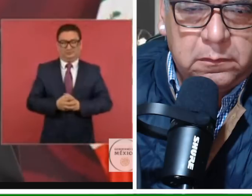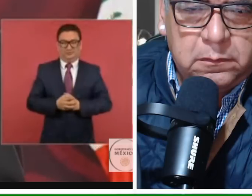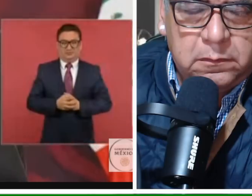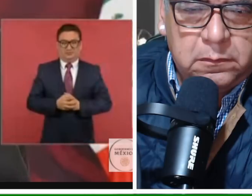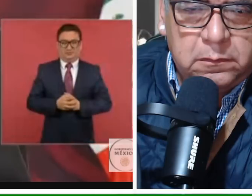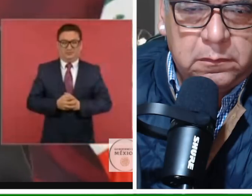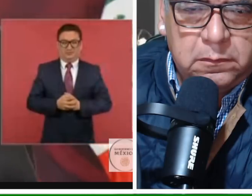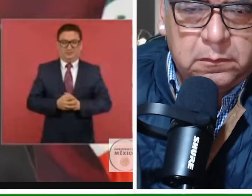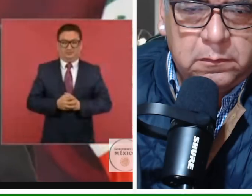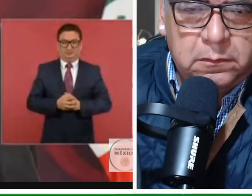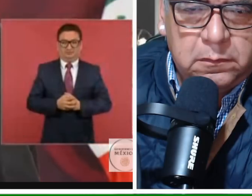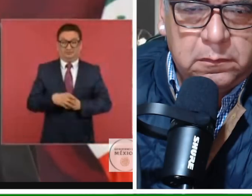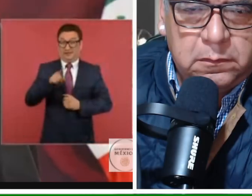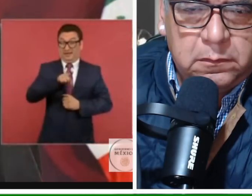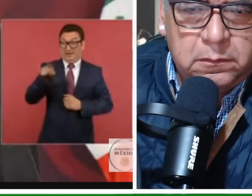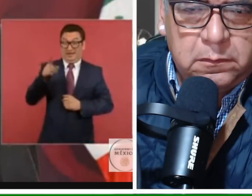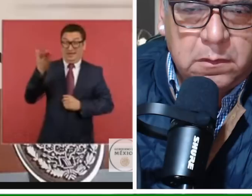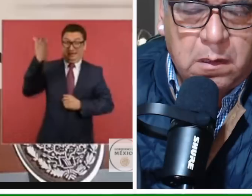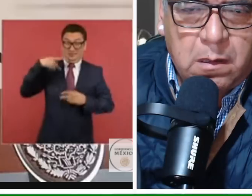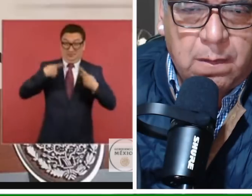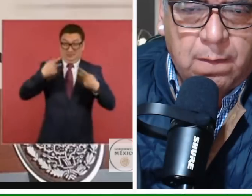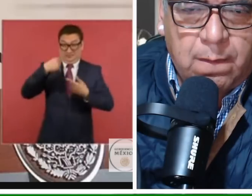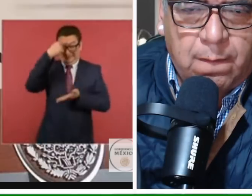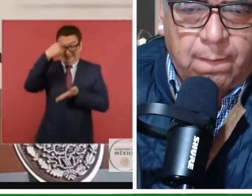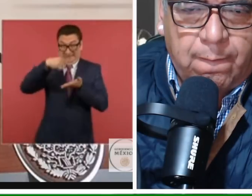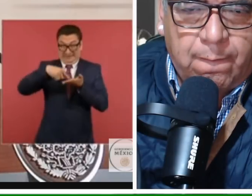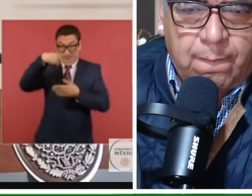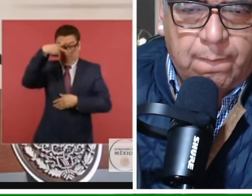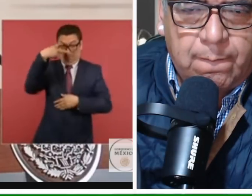los que se sentían dueños de México,